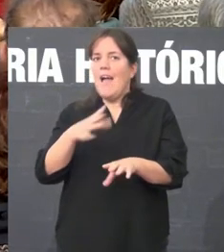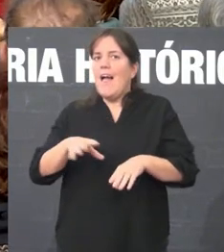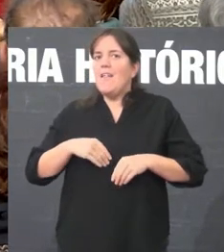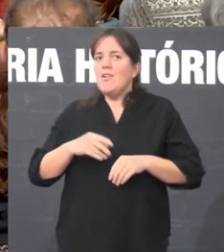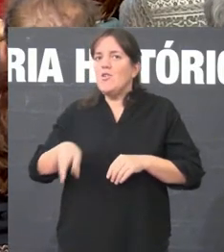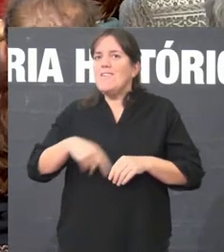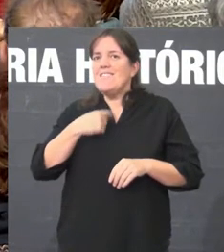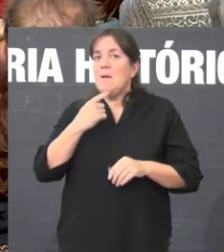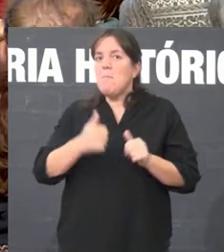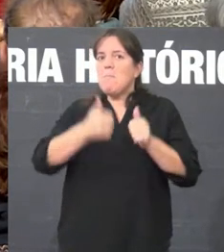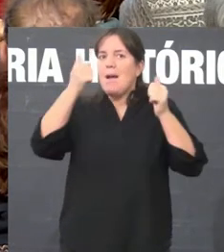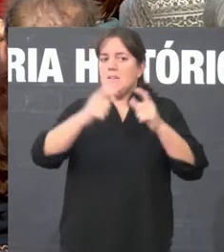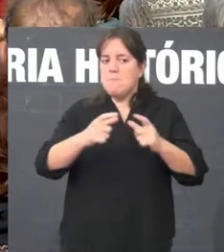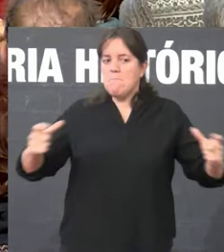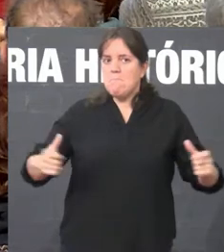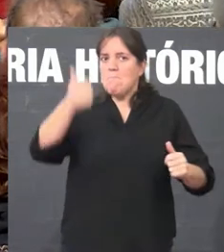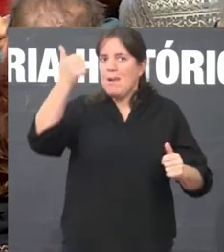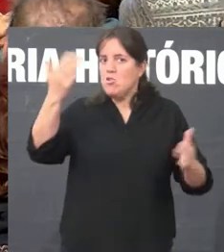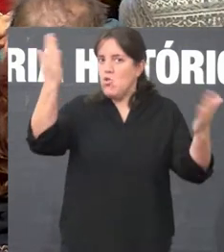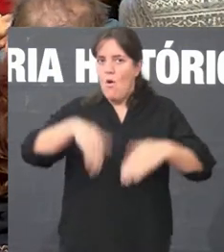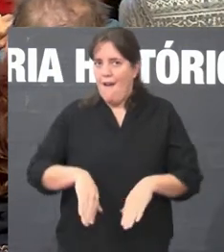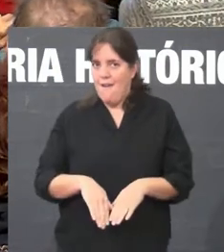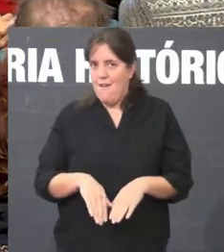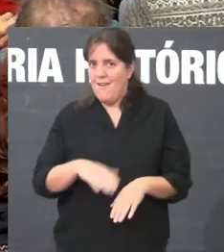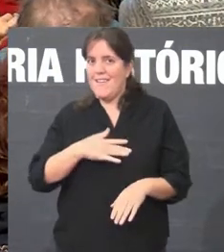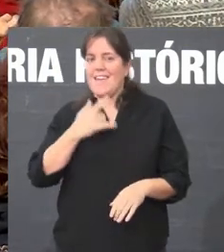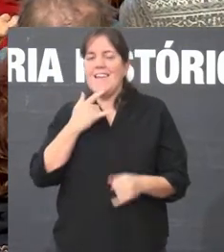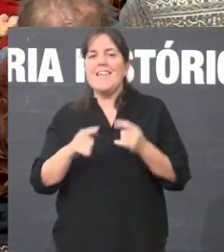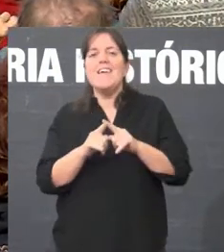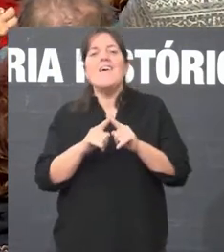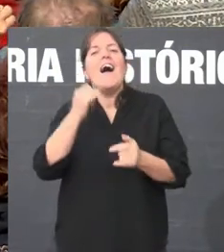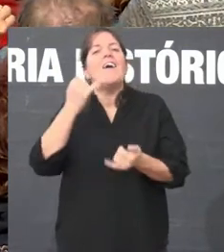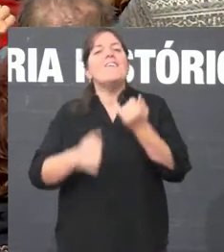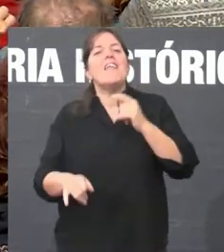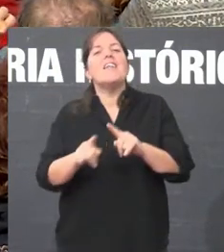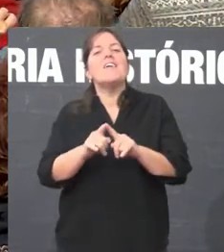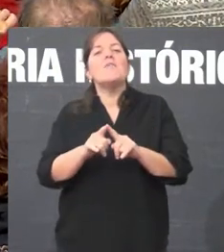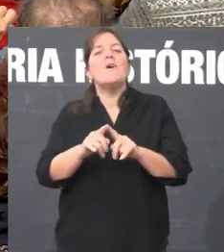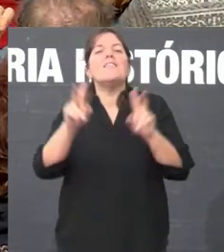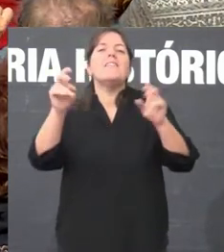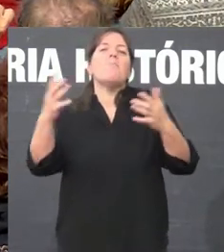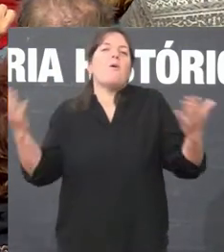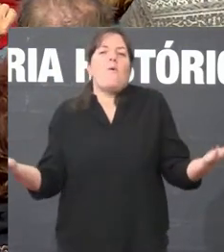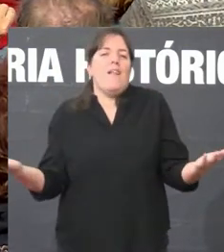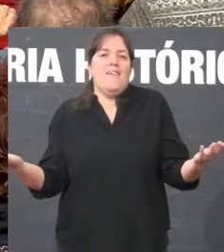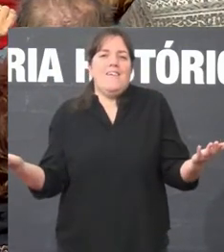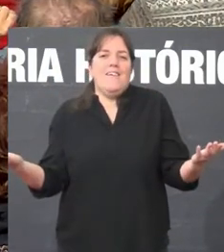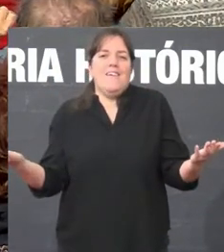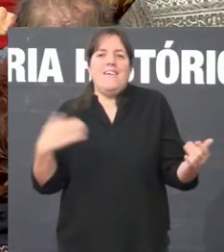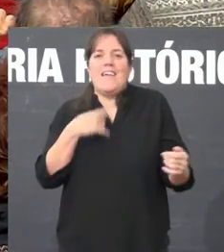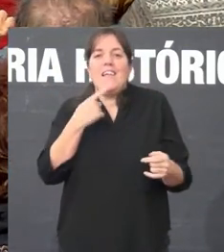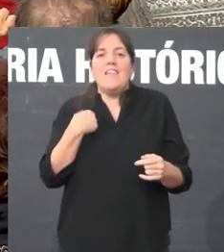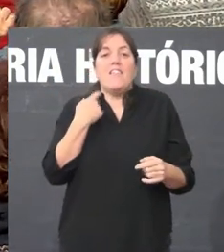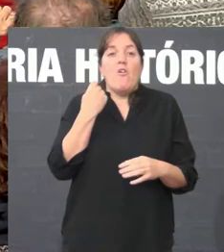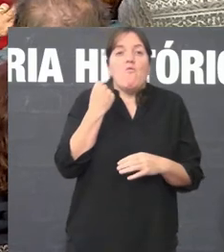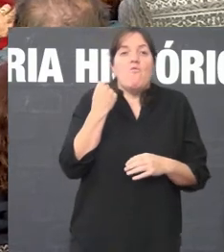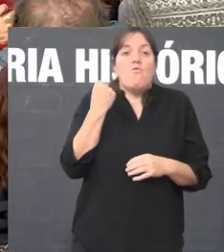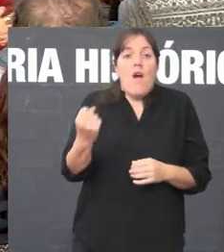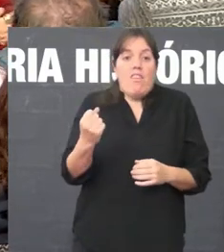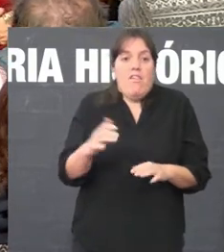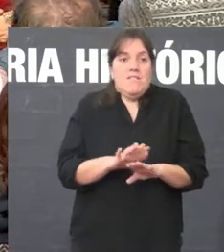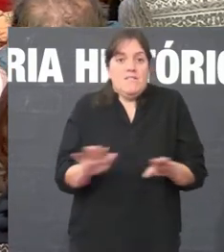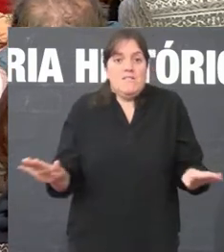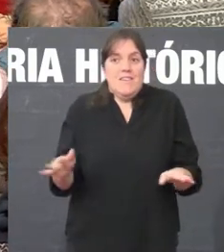que somos. Es decir, que al final todo acaba siendo una cuestión de correlación de fuerzas y que